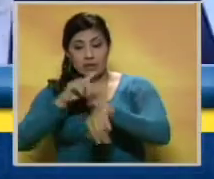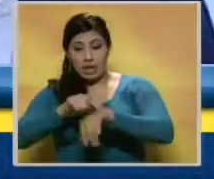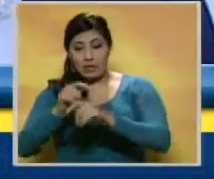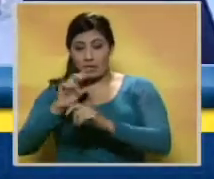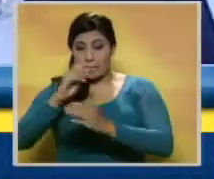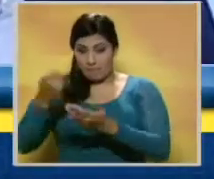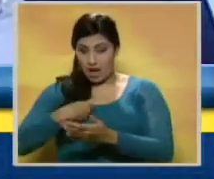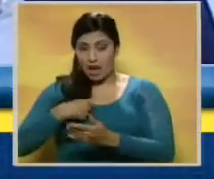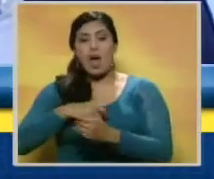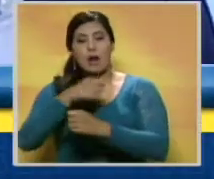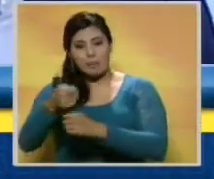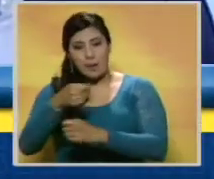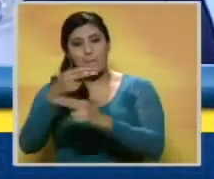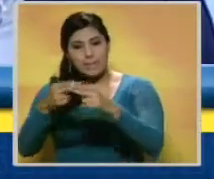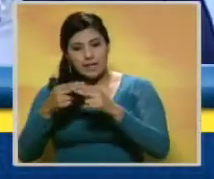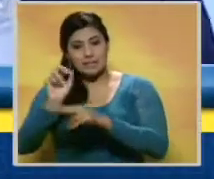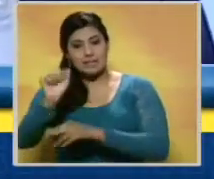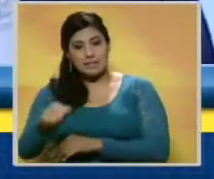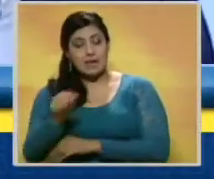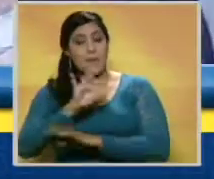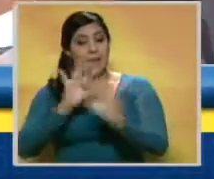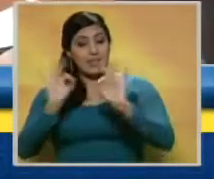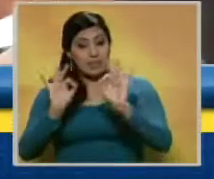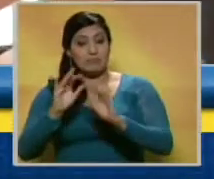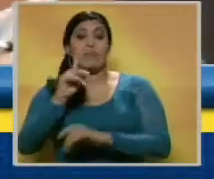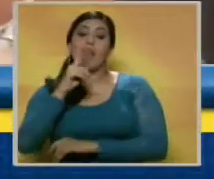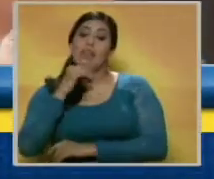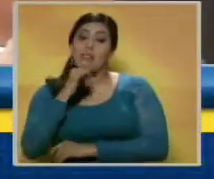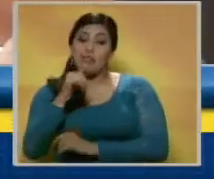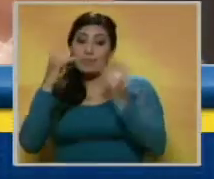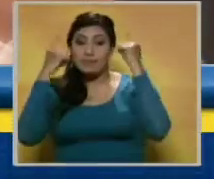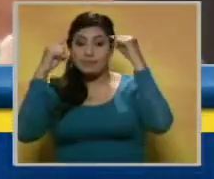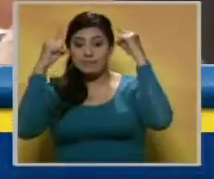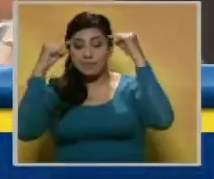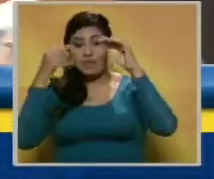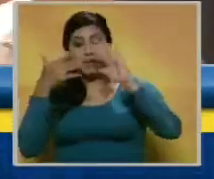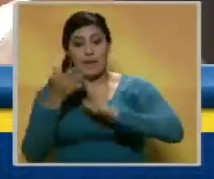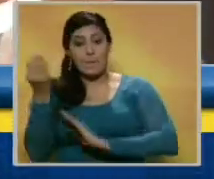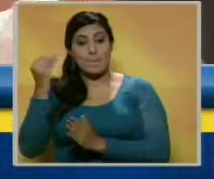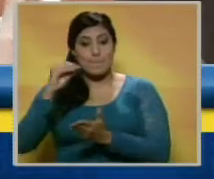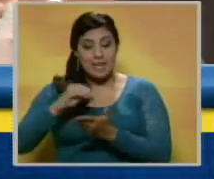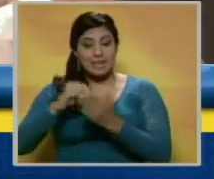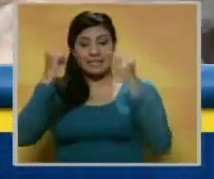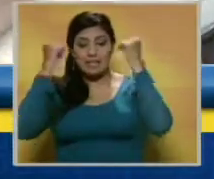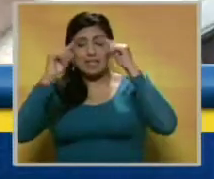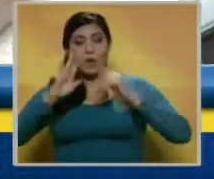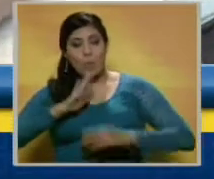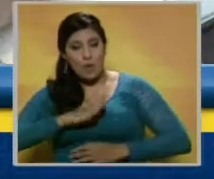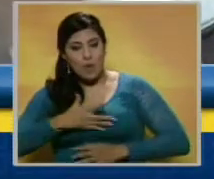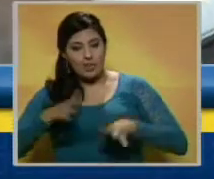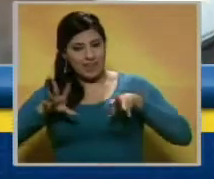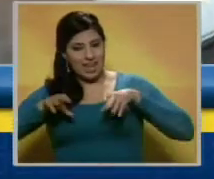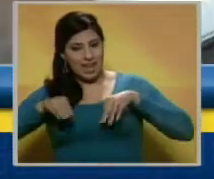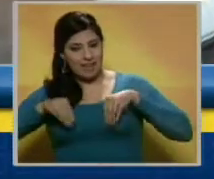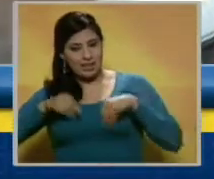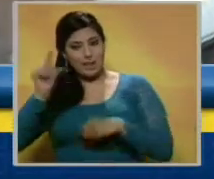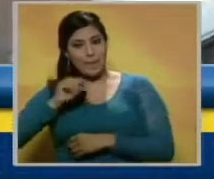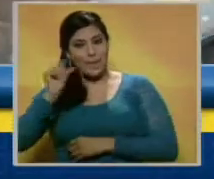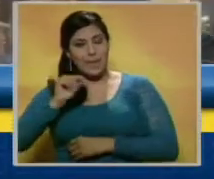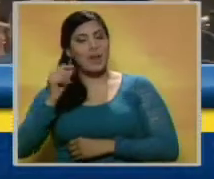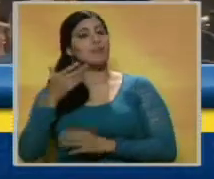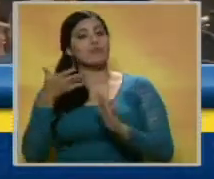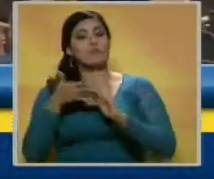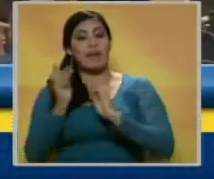hayan sido cumplidos. El primer ministro griego, Alexis Tsipras, puntualizó que Grecia podría aceptar una oferta de rescate con